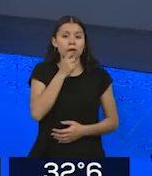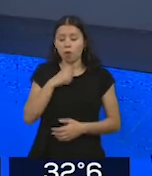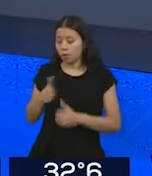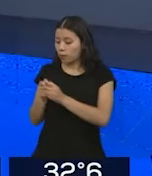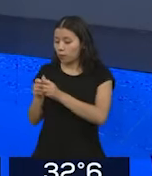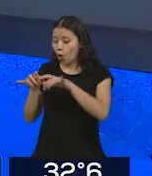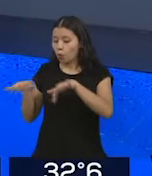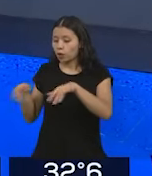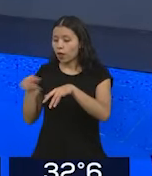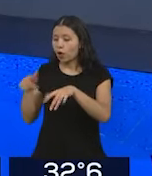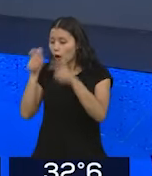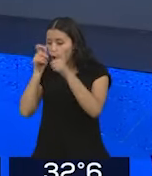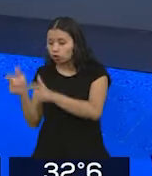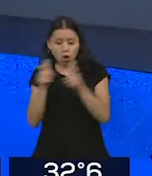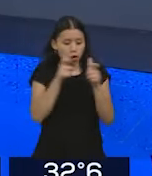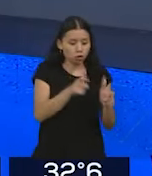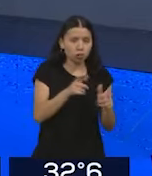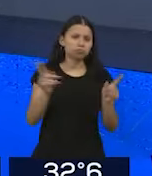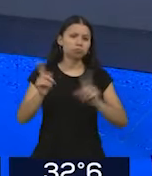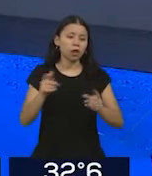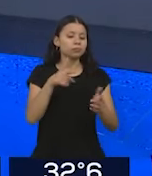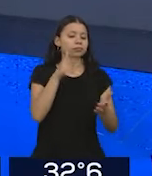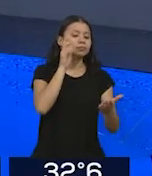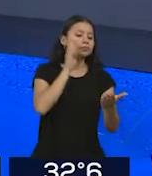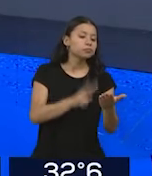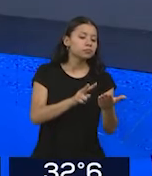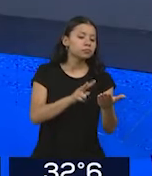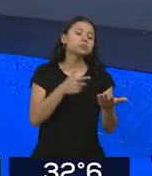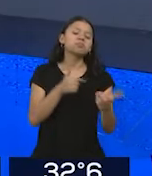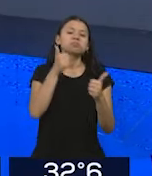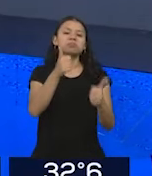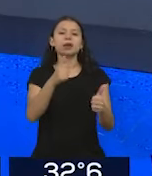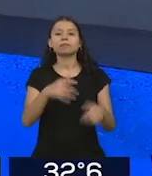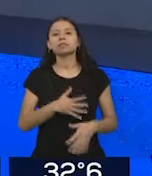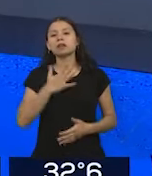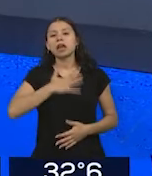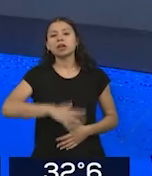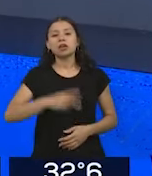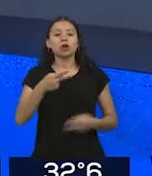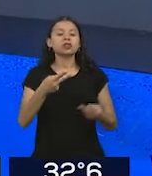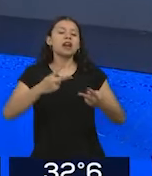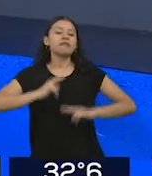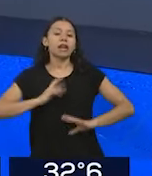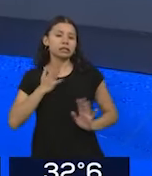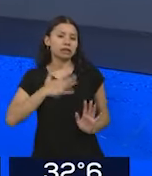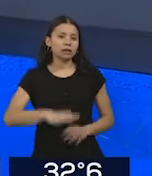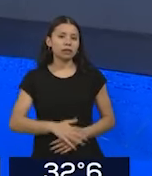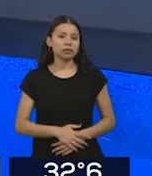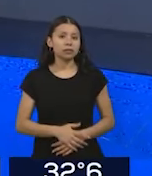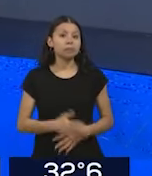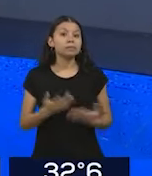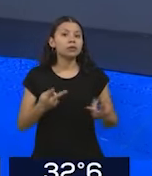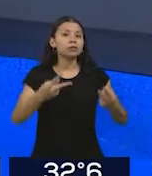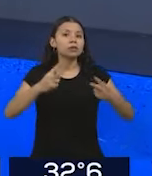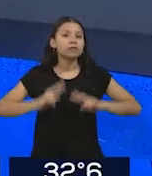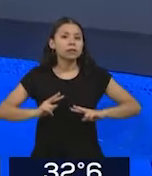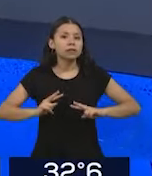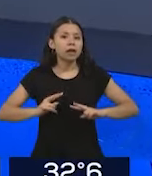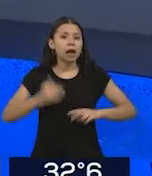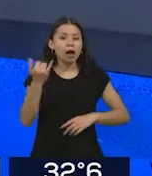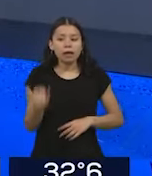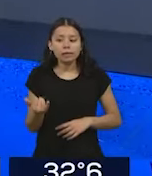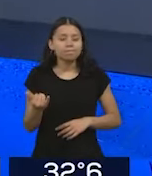por finalizado todo, entrega el producto y confía en que ese dinero va a llegar. No me digas. Bueno, y no está llegando. ¿Pero qué? ¿Truchan